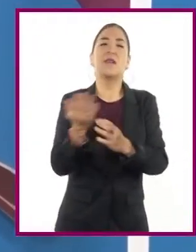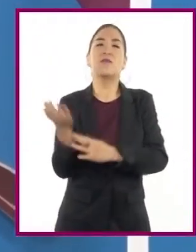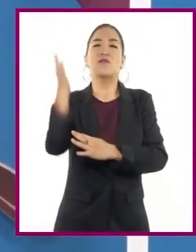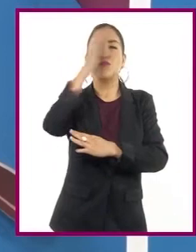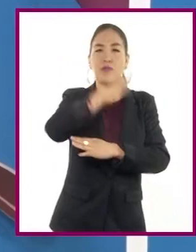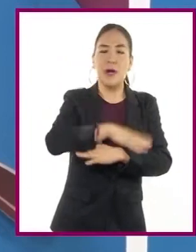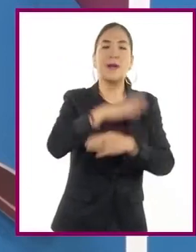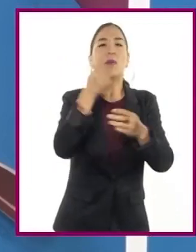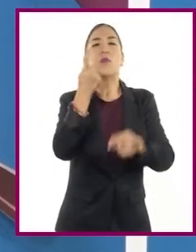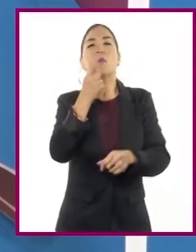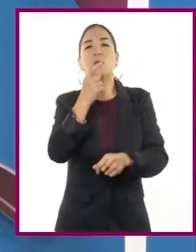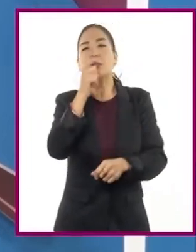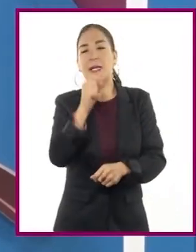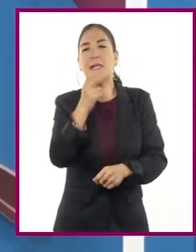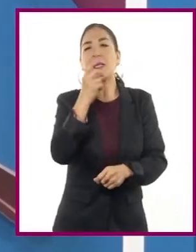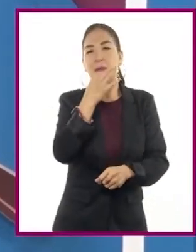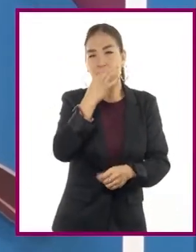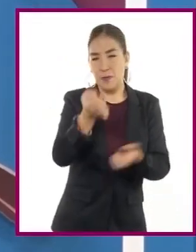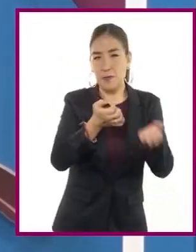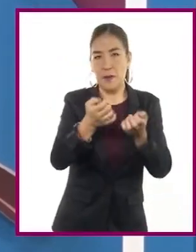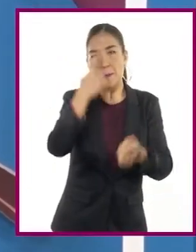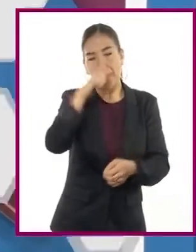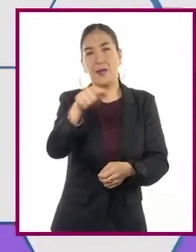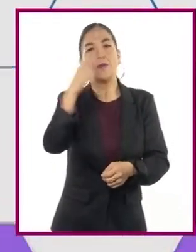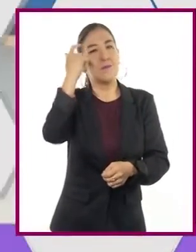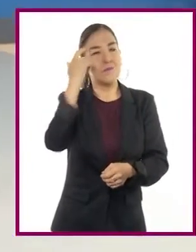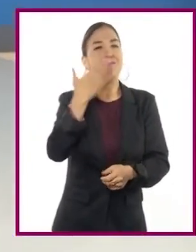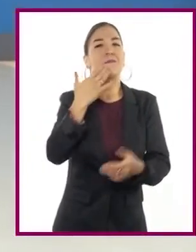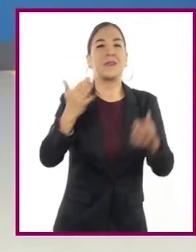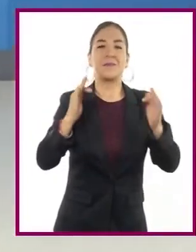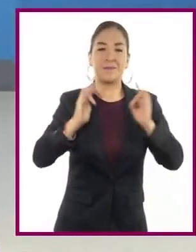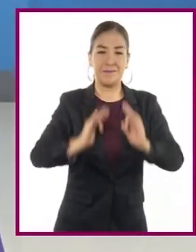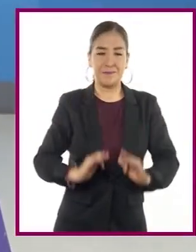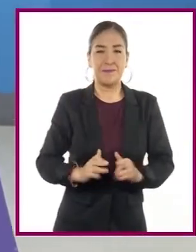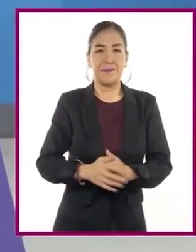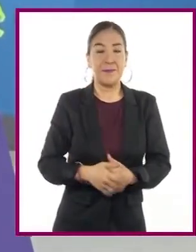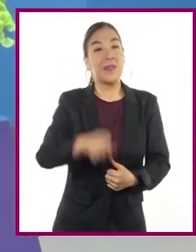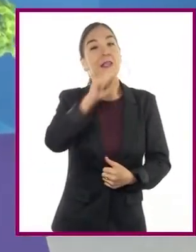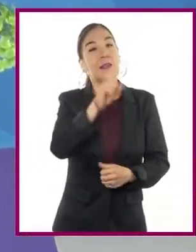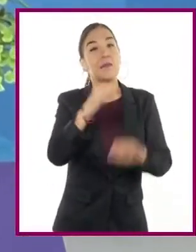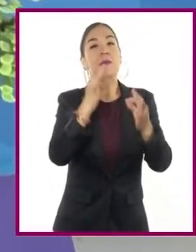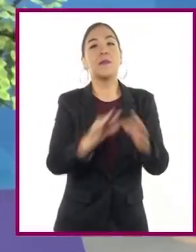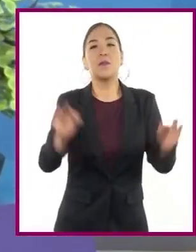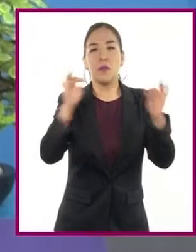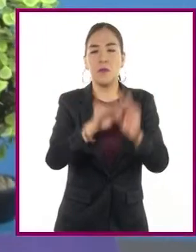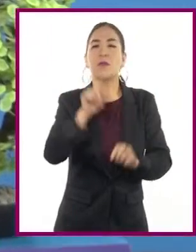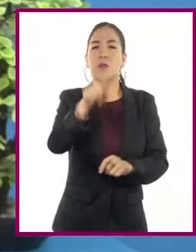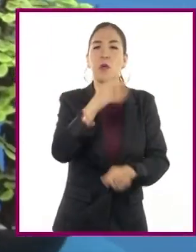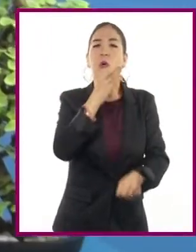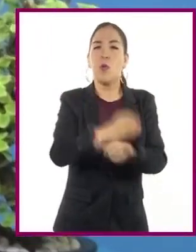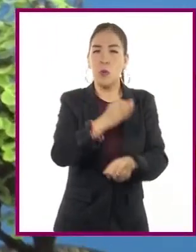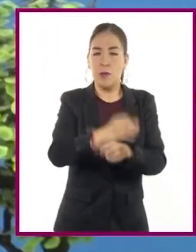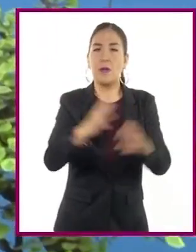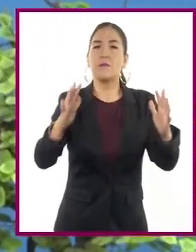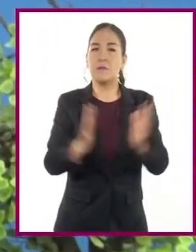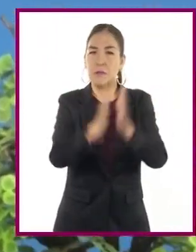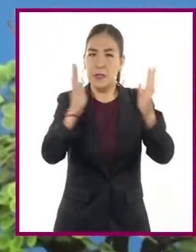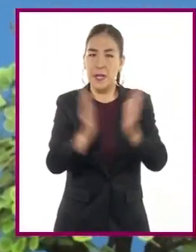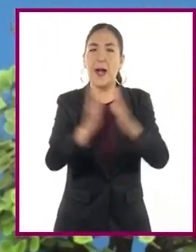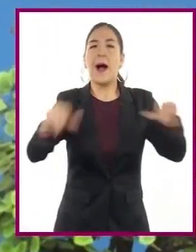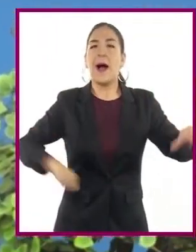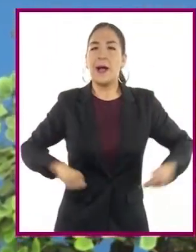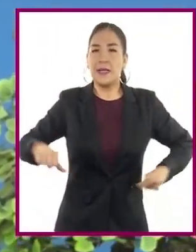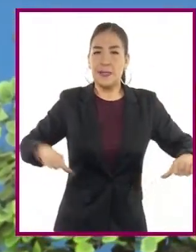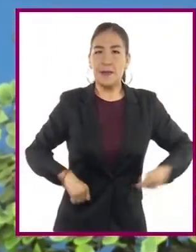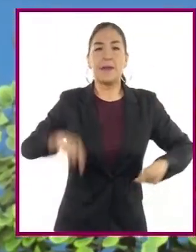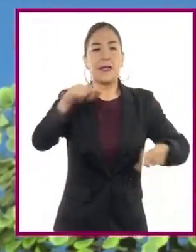su salud física y mental durante este confinamiento. También es importante que participen en las actividades que les proponemos